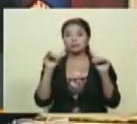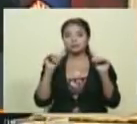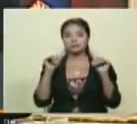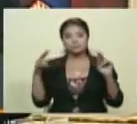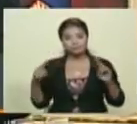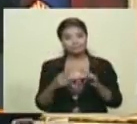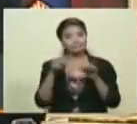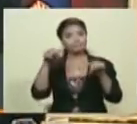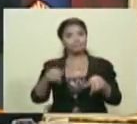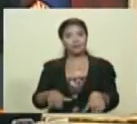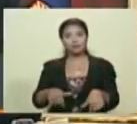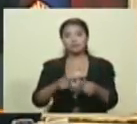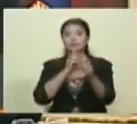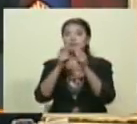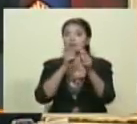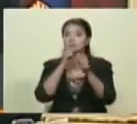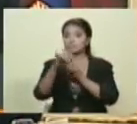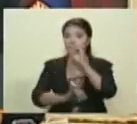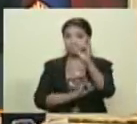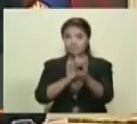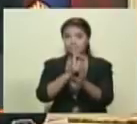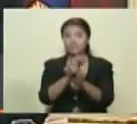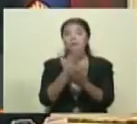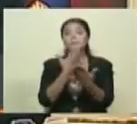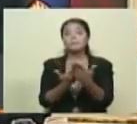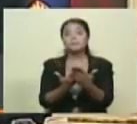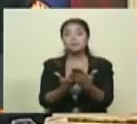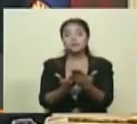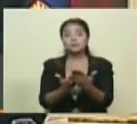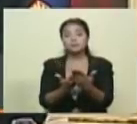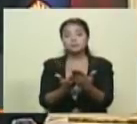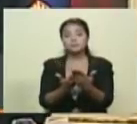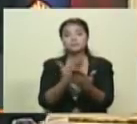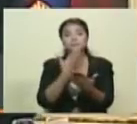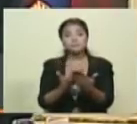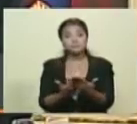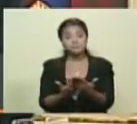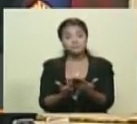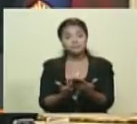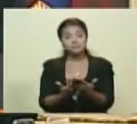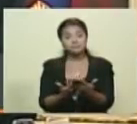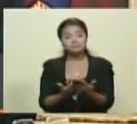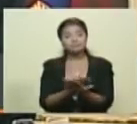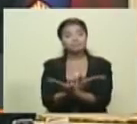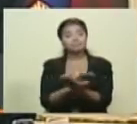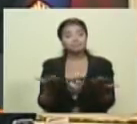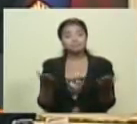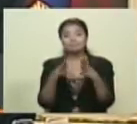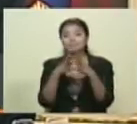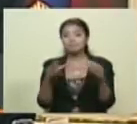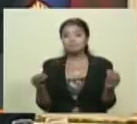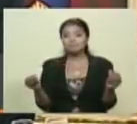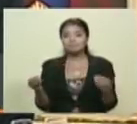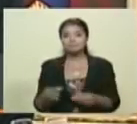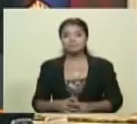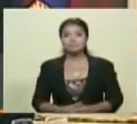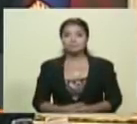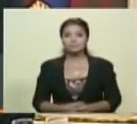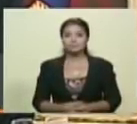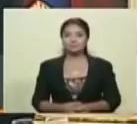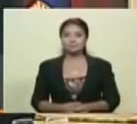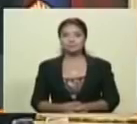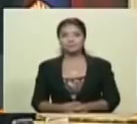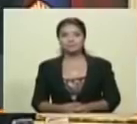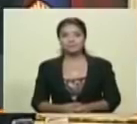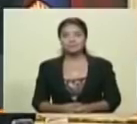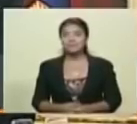encuentro internacional. Pido que todas estas cosas que nosotros hemos hablado